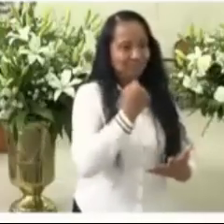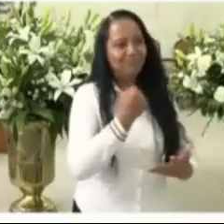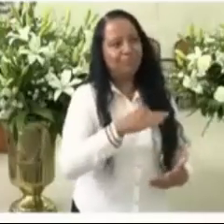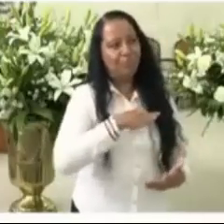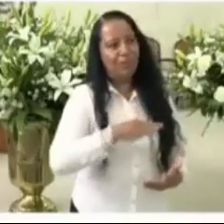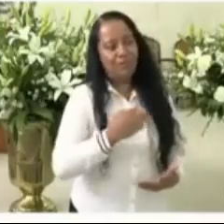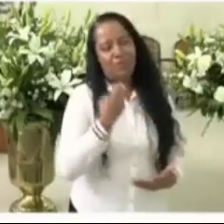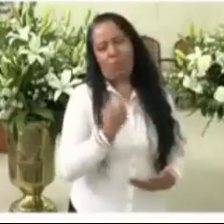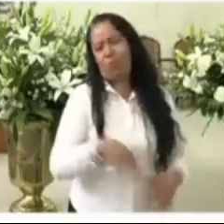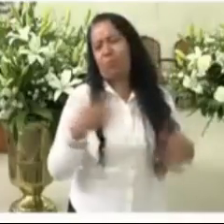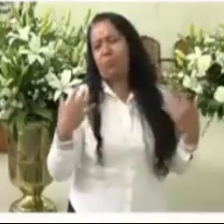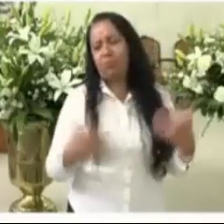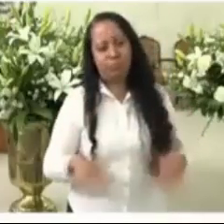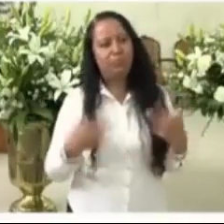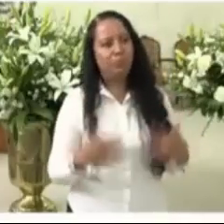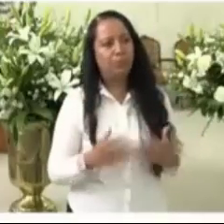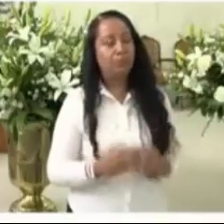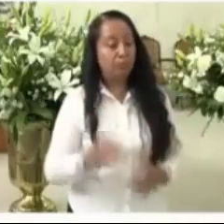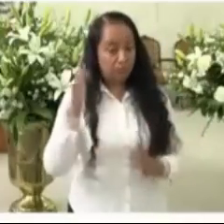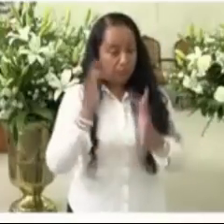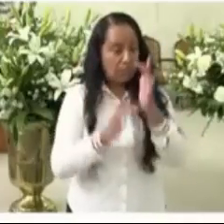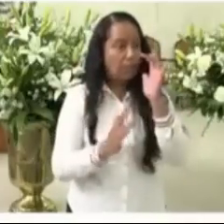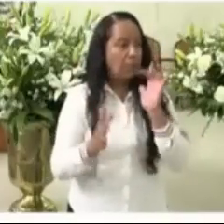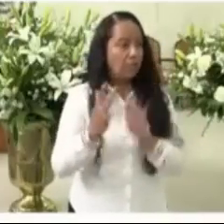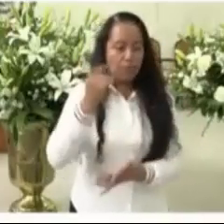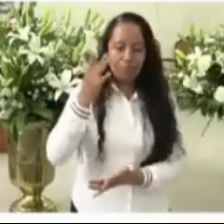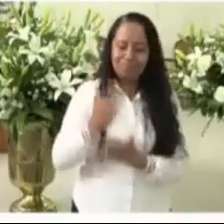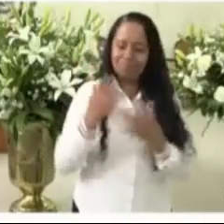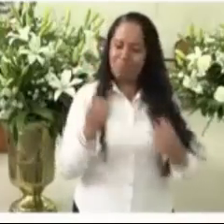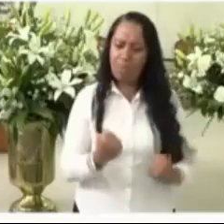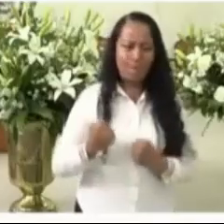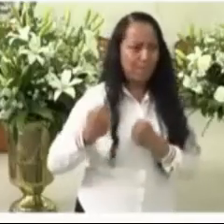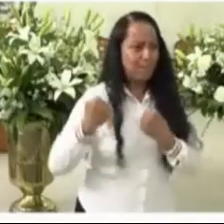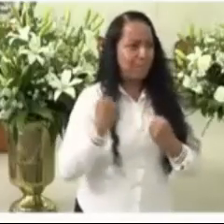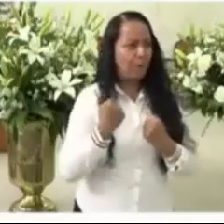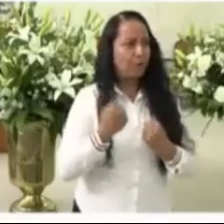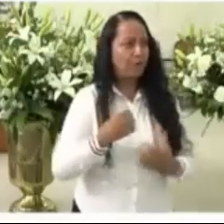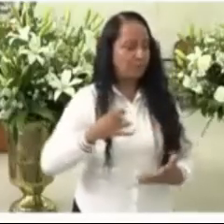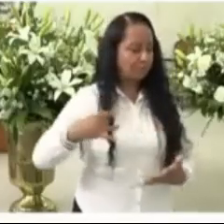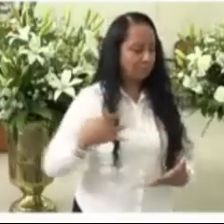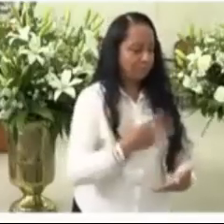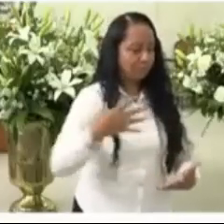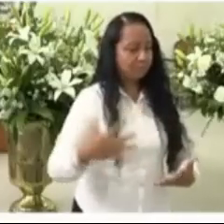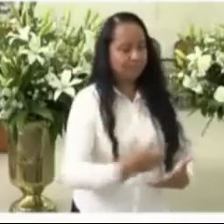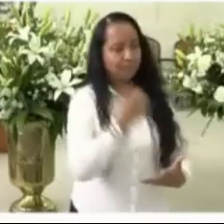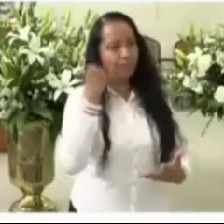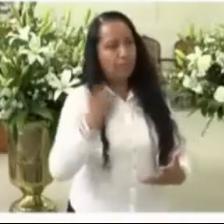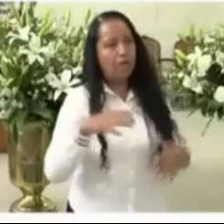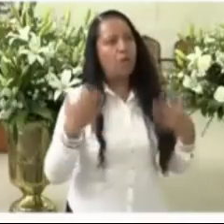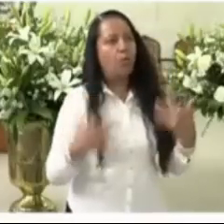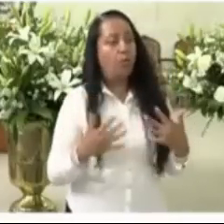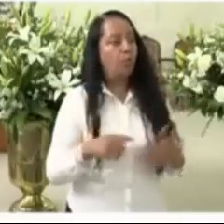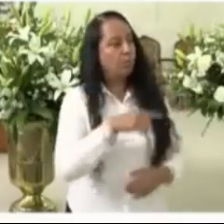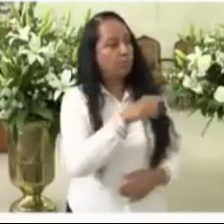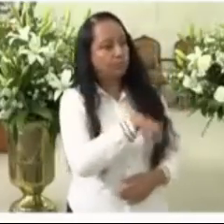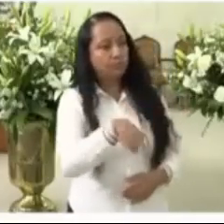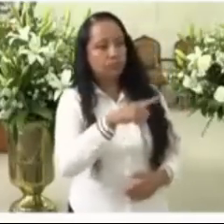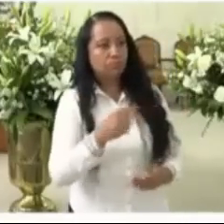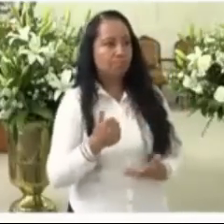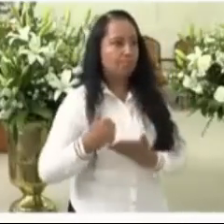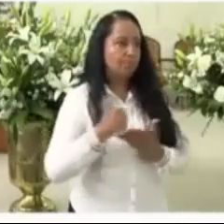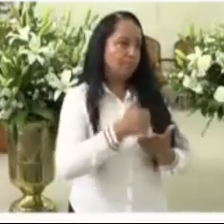Y el mismo que dio la victoria a Josafat y a toda Judá, porque vio la humillación de